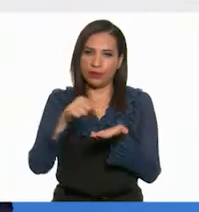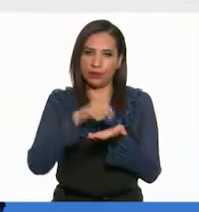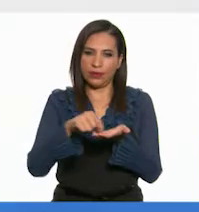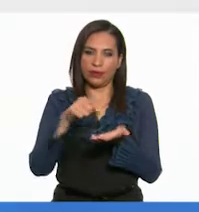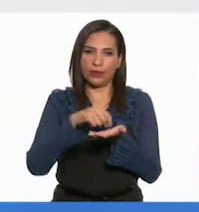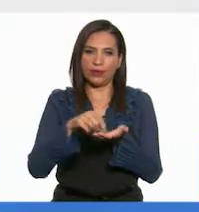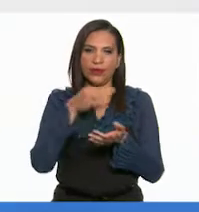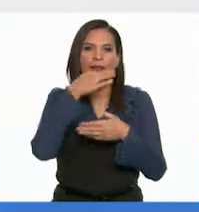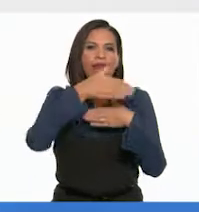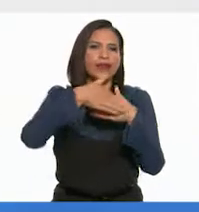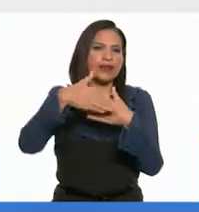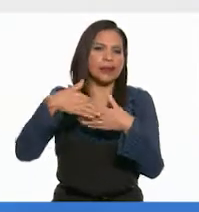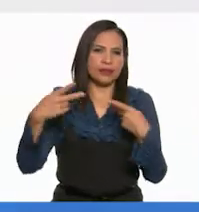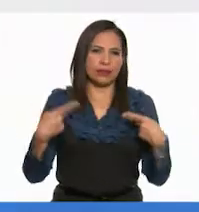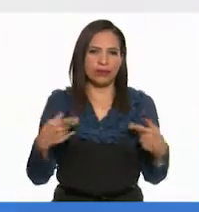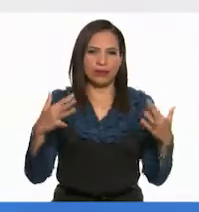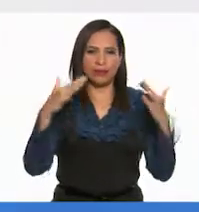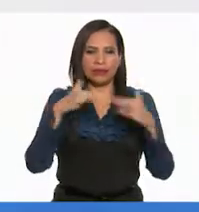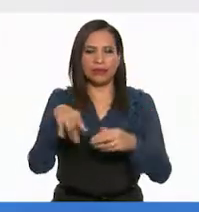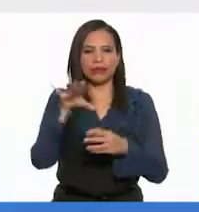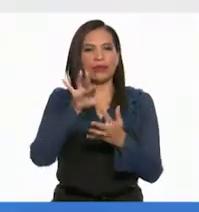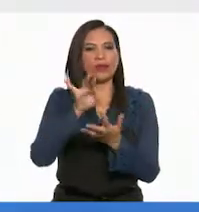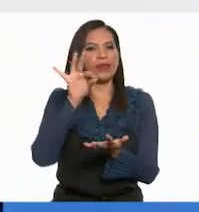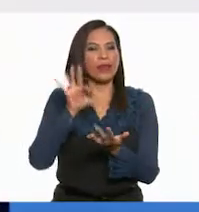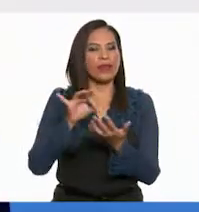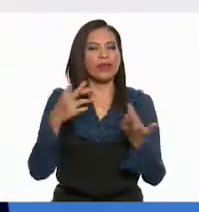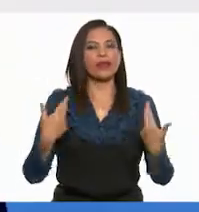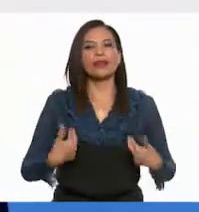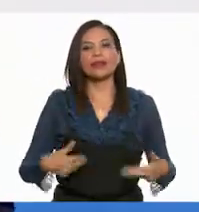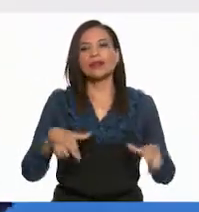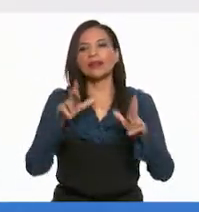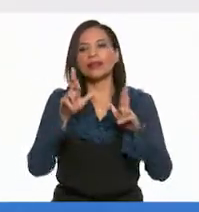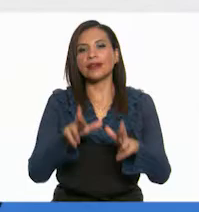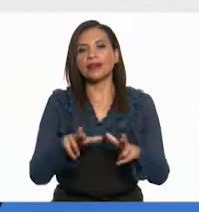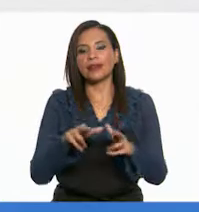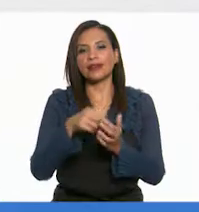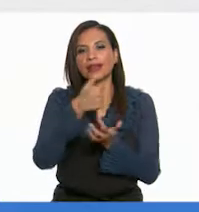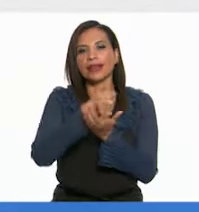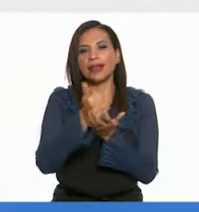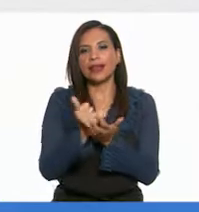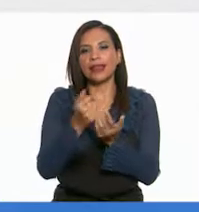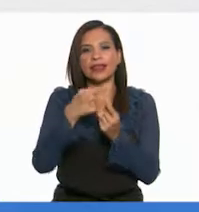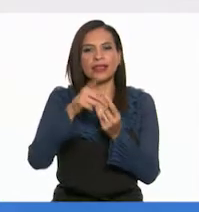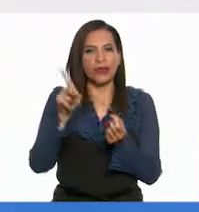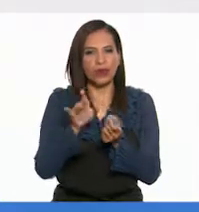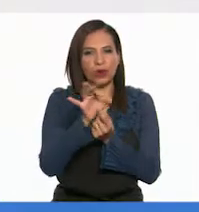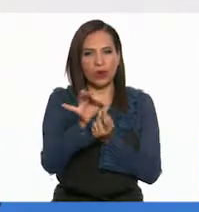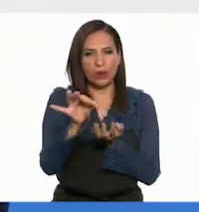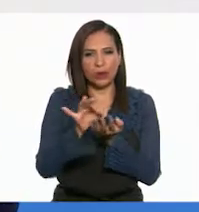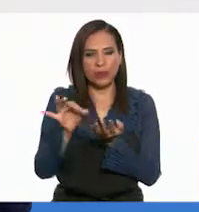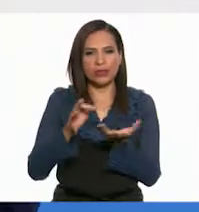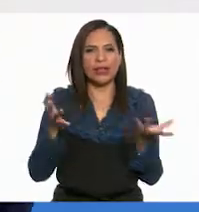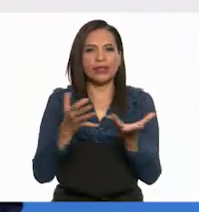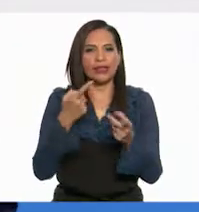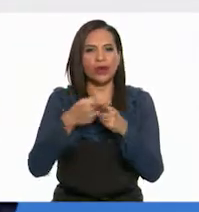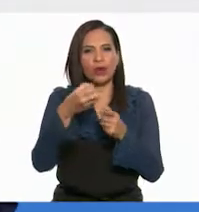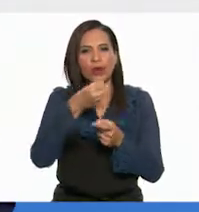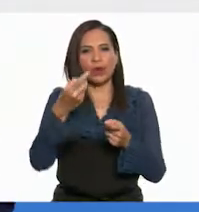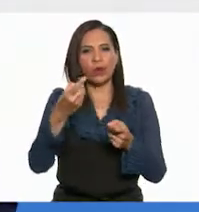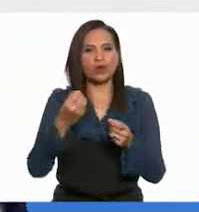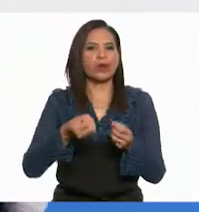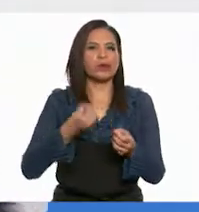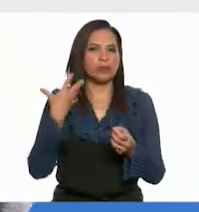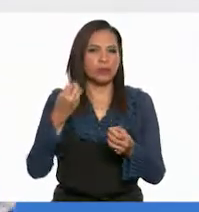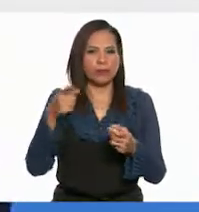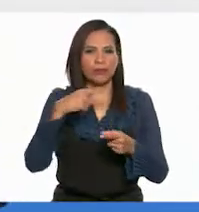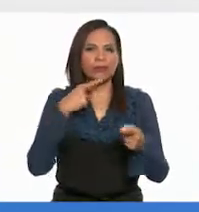una convocatoria para que se eligieran representantes de cada provincia y se organizara un congreso